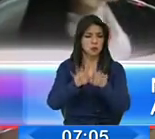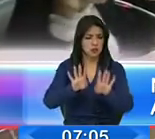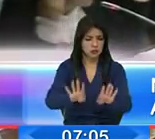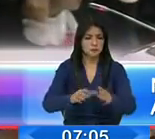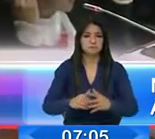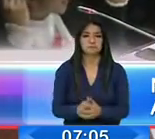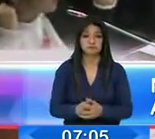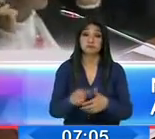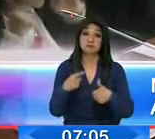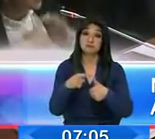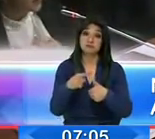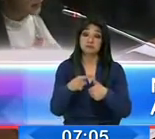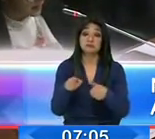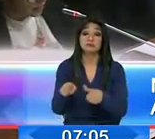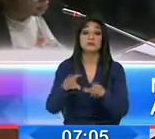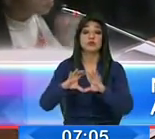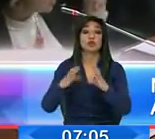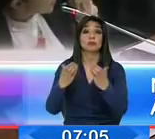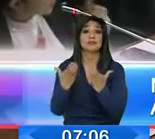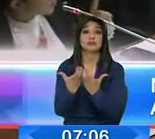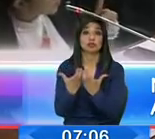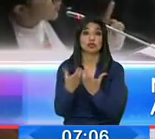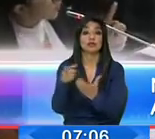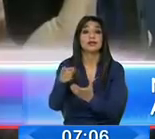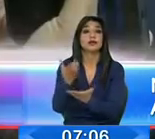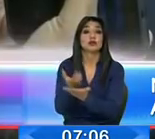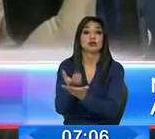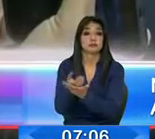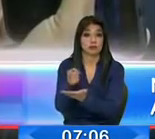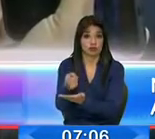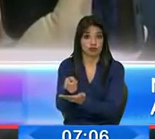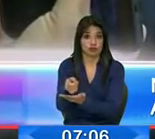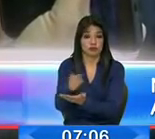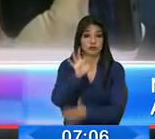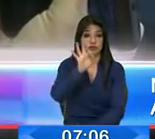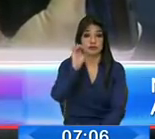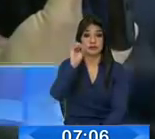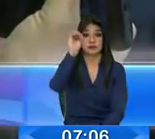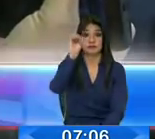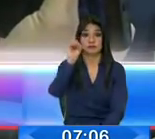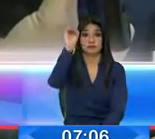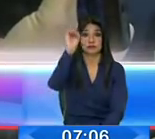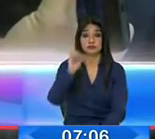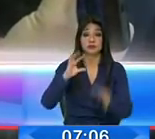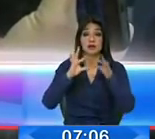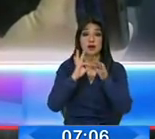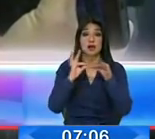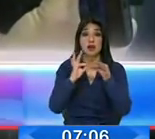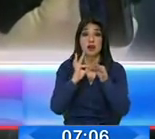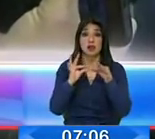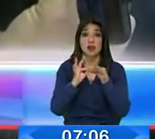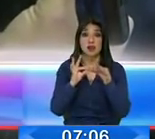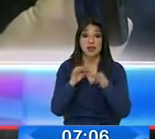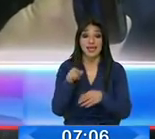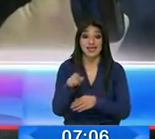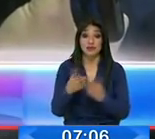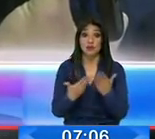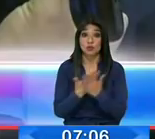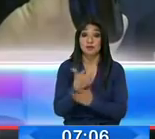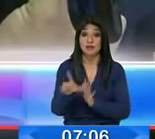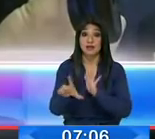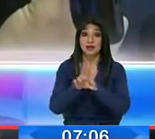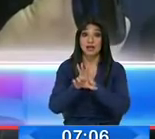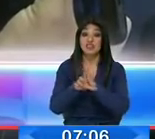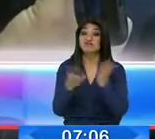primera opción sería redirigir a la Comisión de Régimen Económico. Casi el 90% del texto de esta nueva ley es